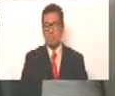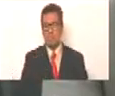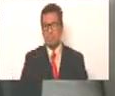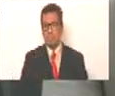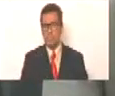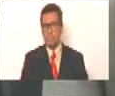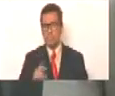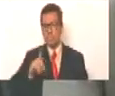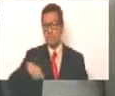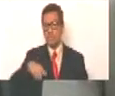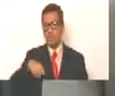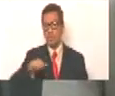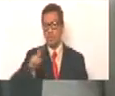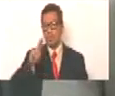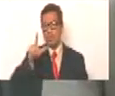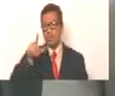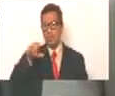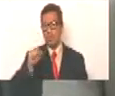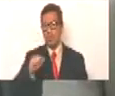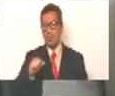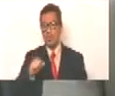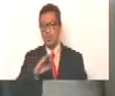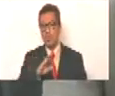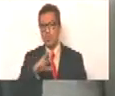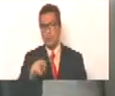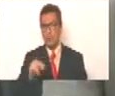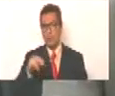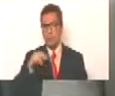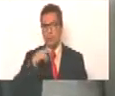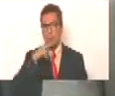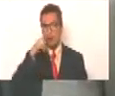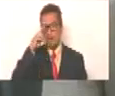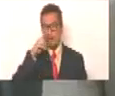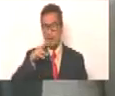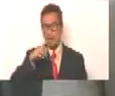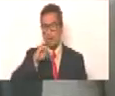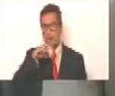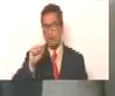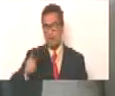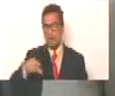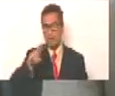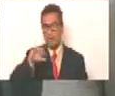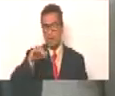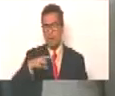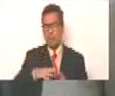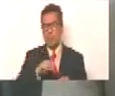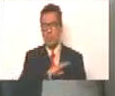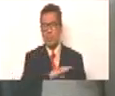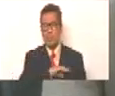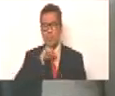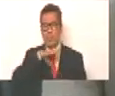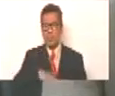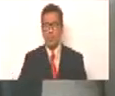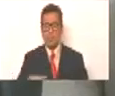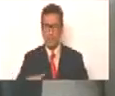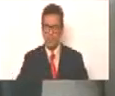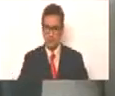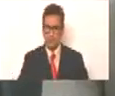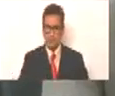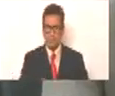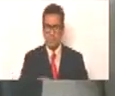Correa, y no por mamá de Ezequiel Zamora, sino por su propia historia como luchadora contra